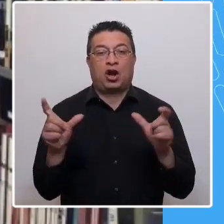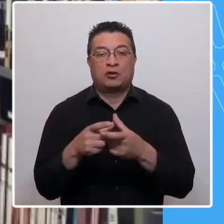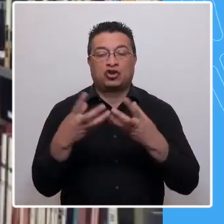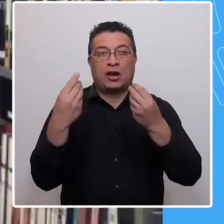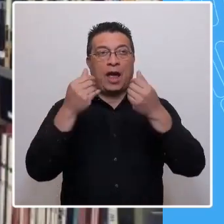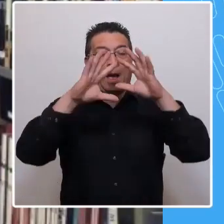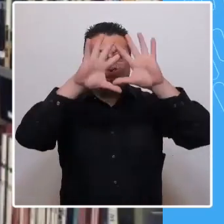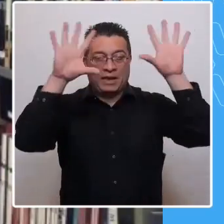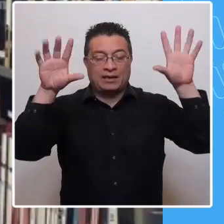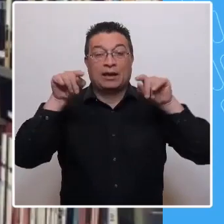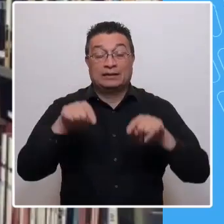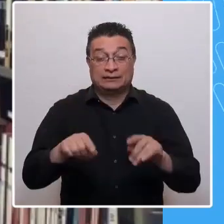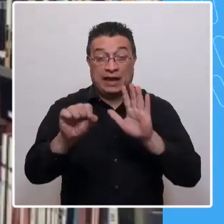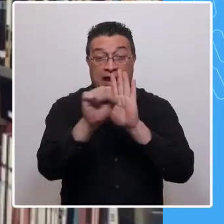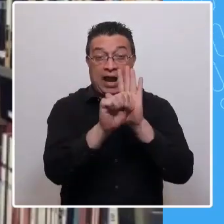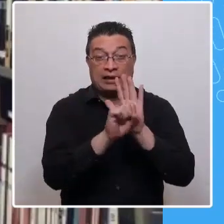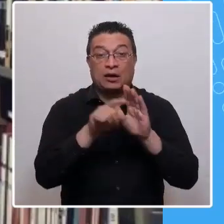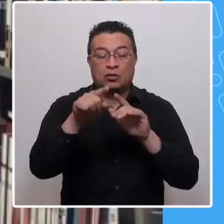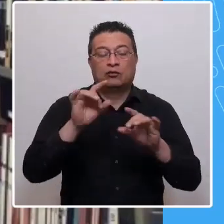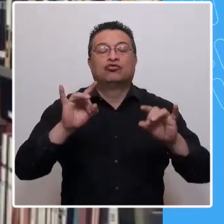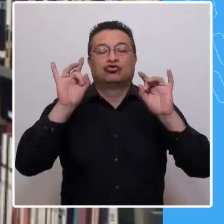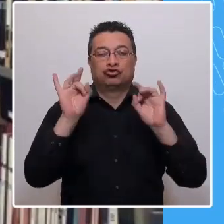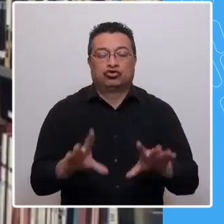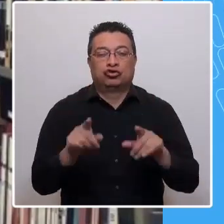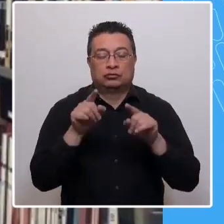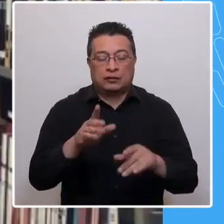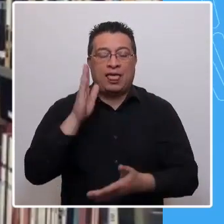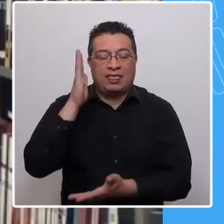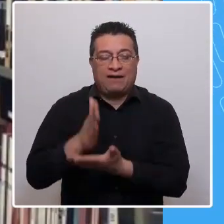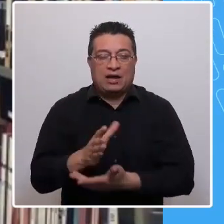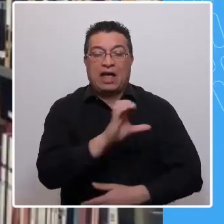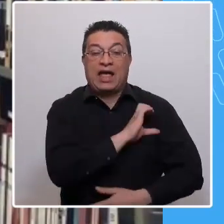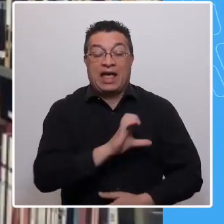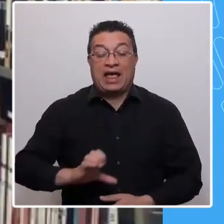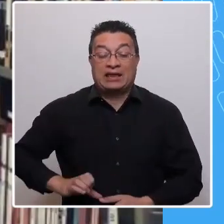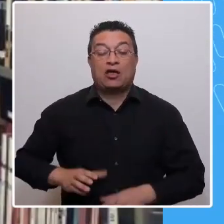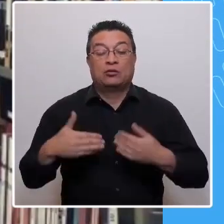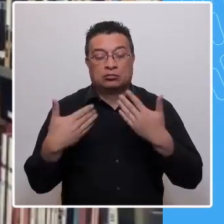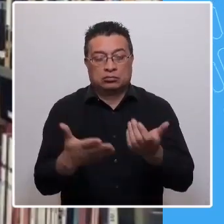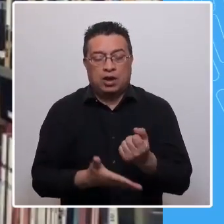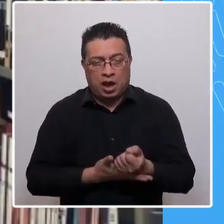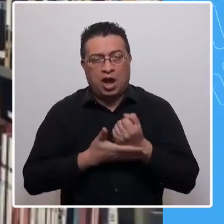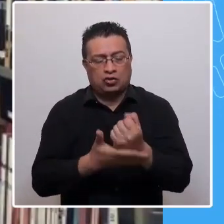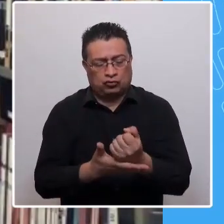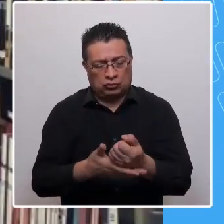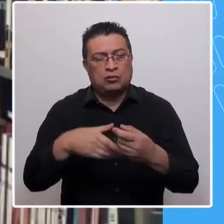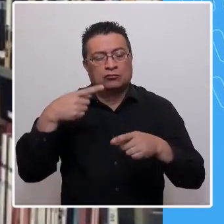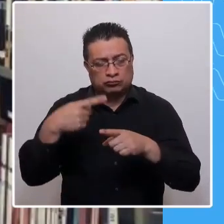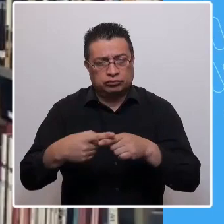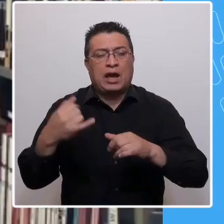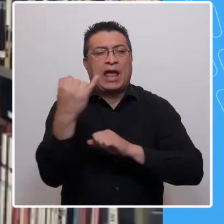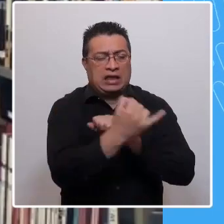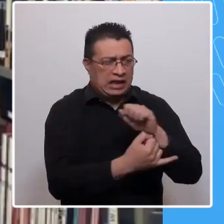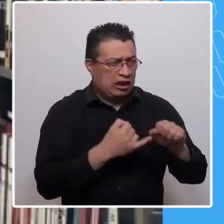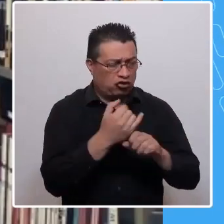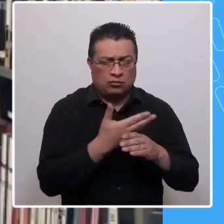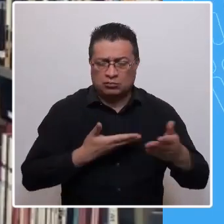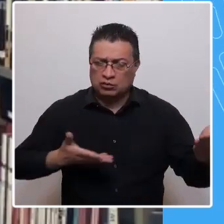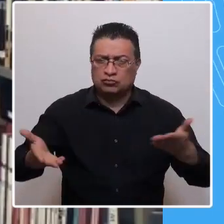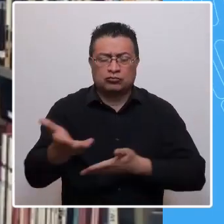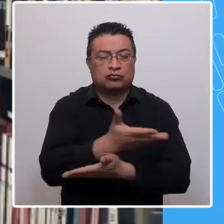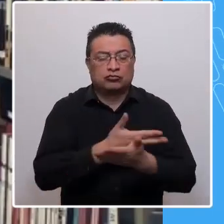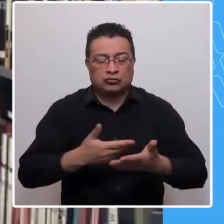Ambiente. En este artículo se consagra que es deber del Estado contribuir y cooperar internacionalmente en